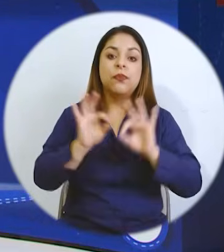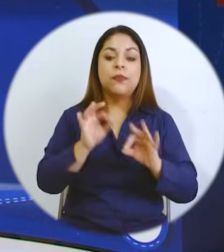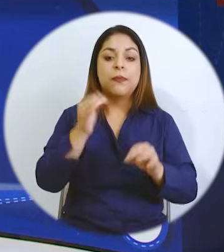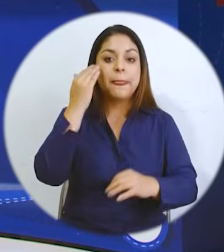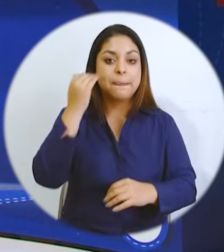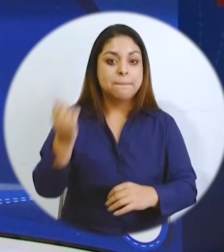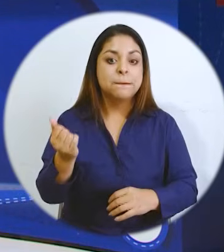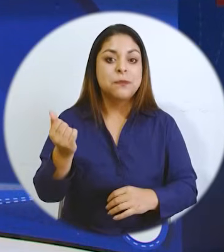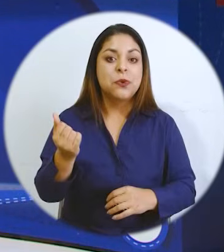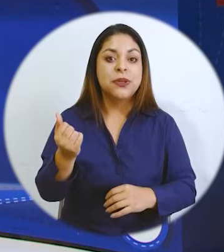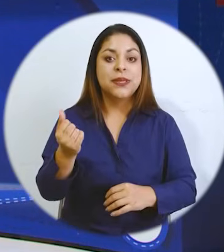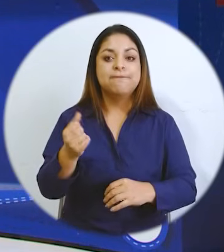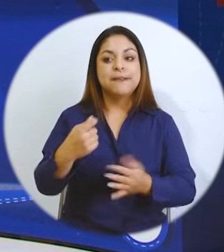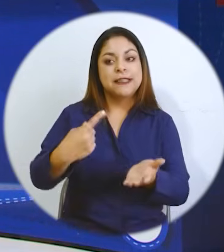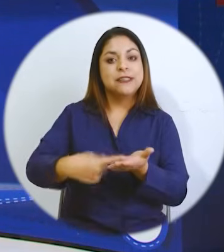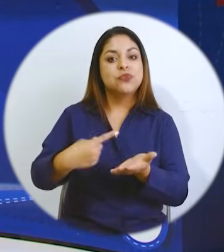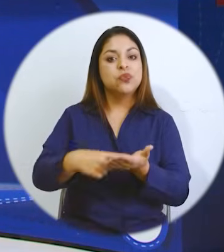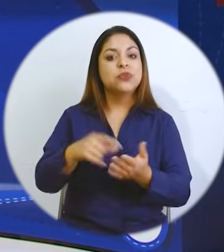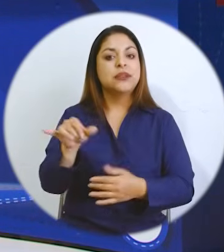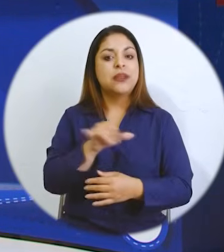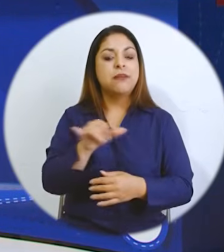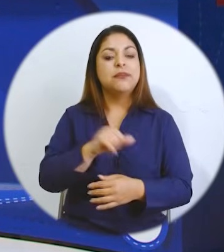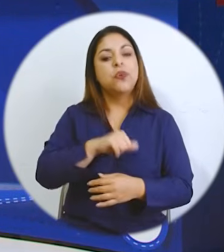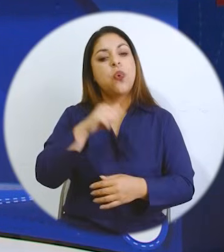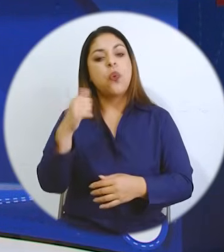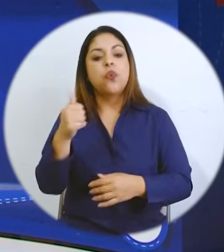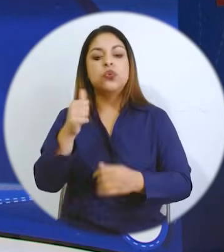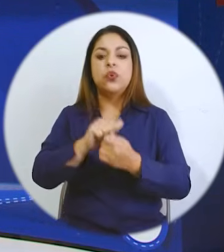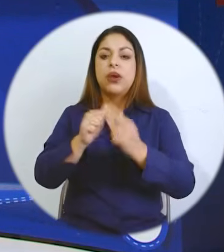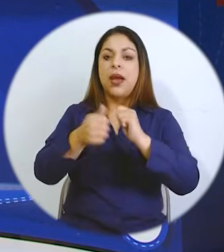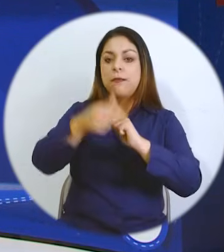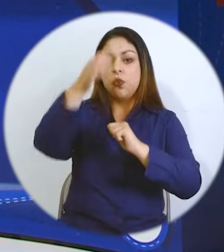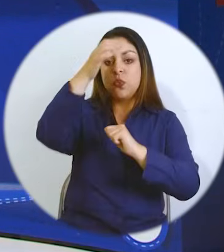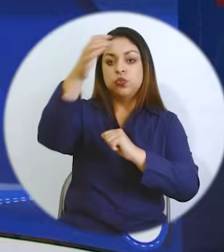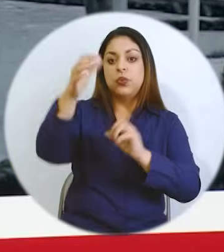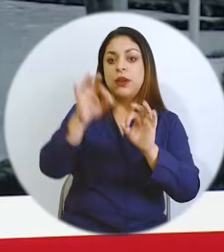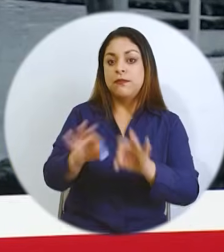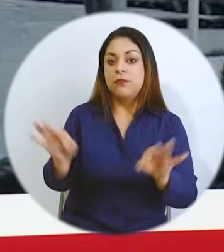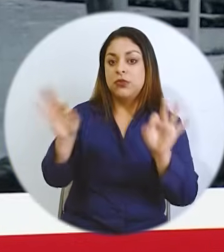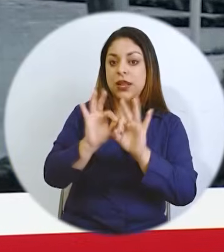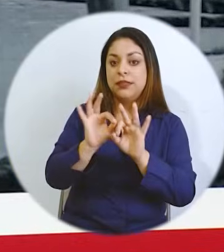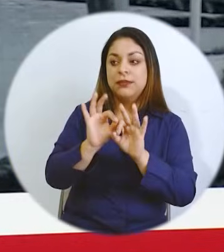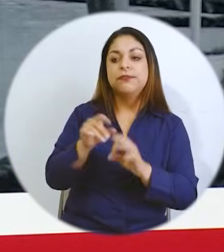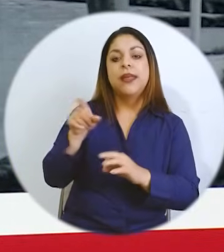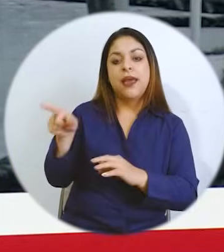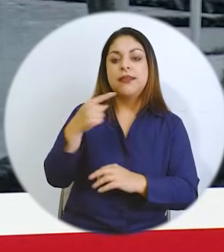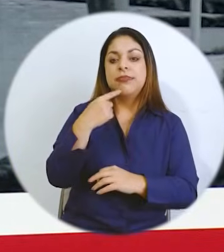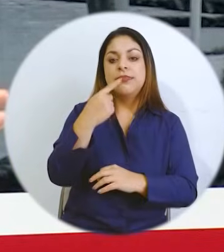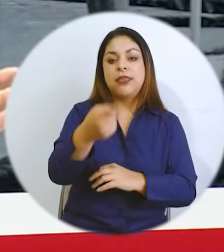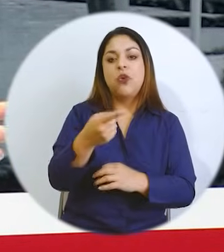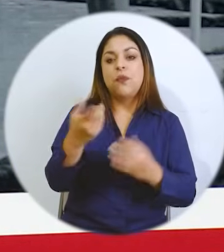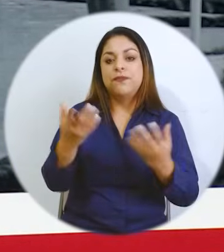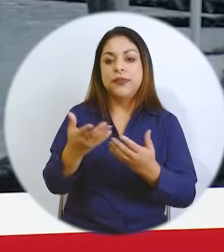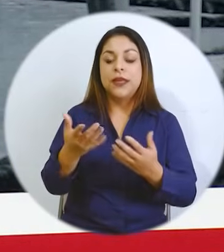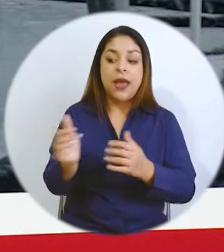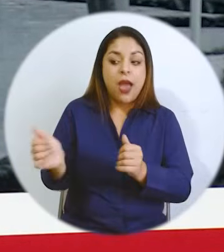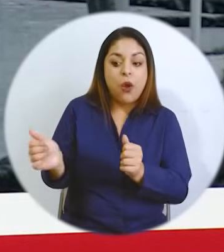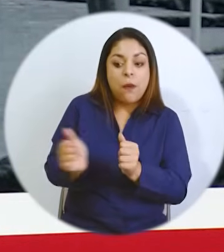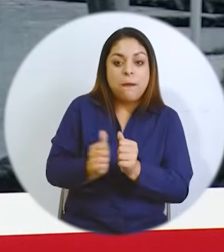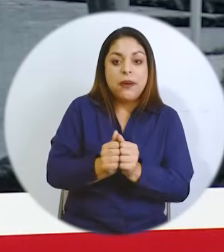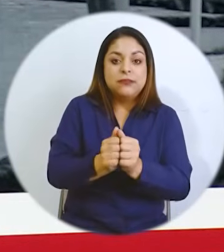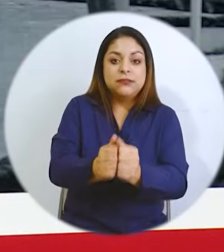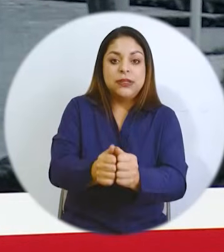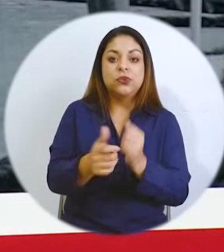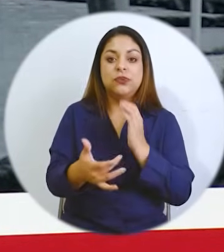se pone sobre la mesa también otro cambio cultural importante. María José se refería, y Cinia también, a todo